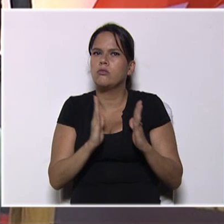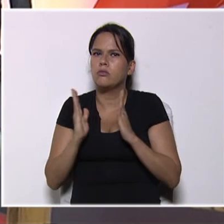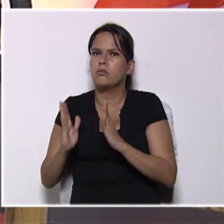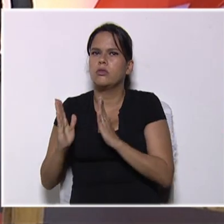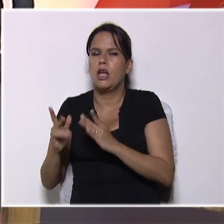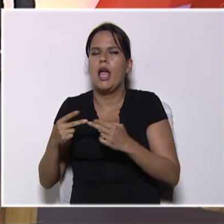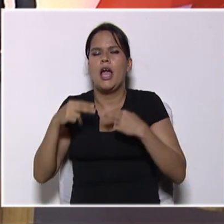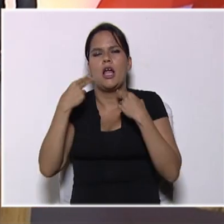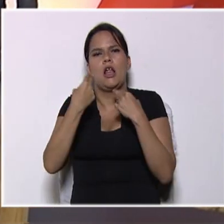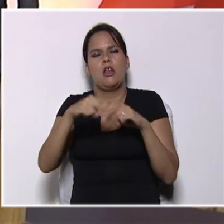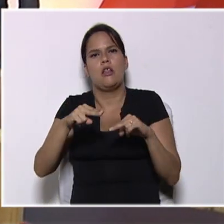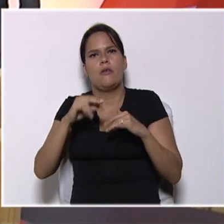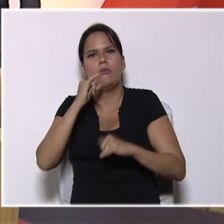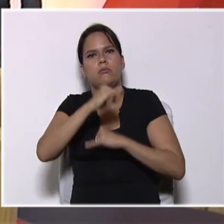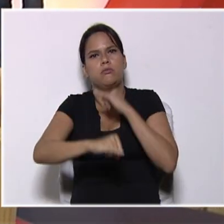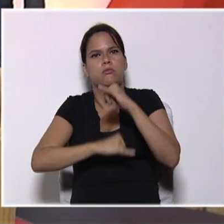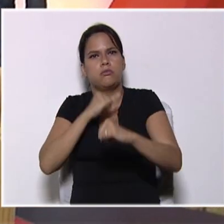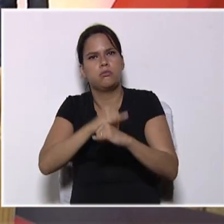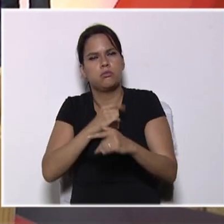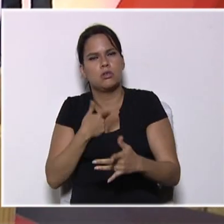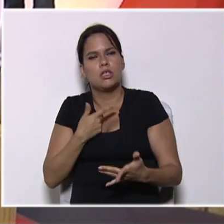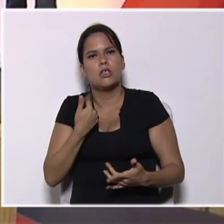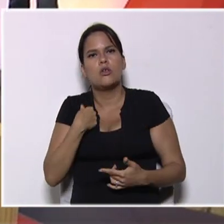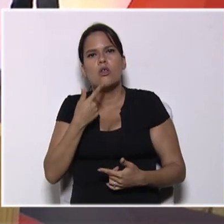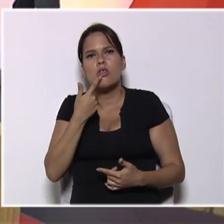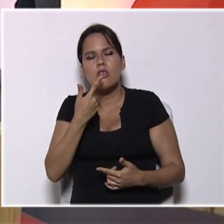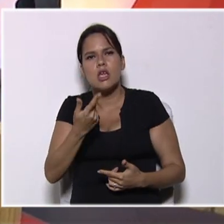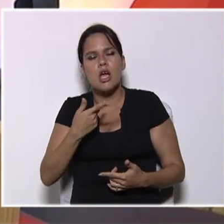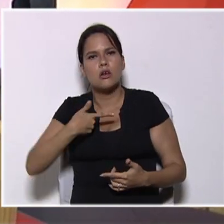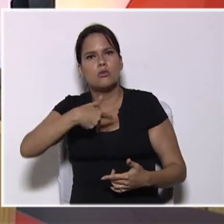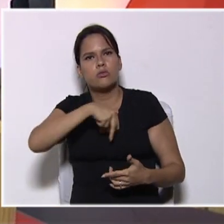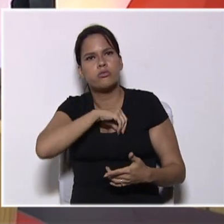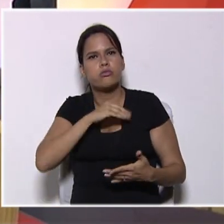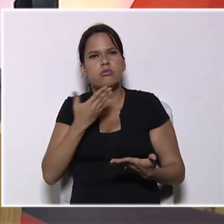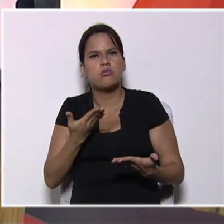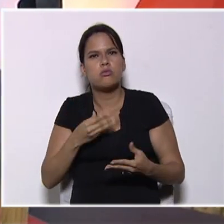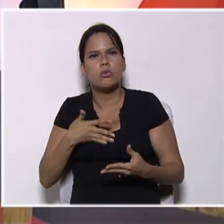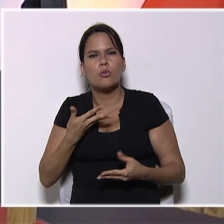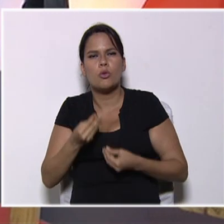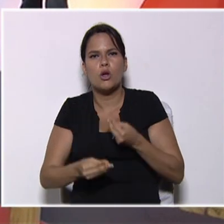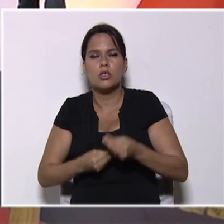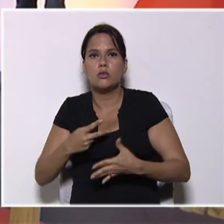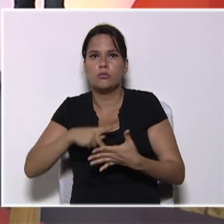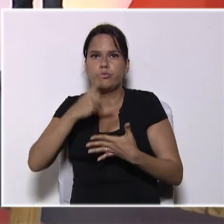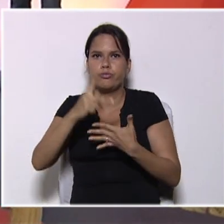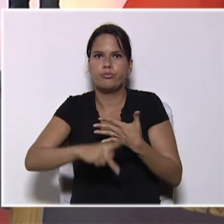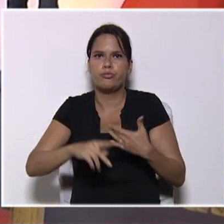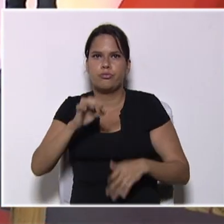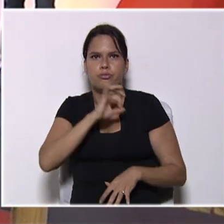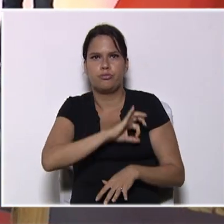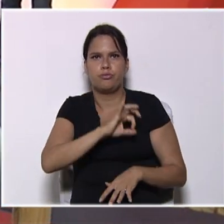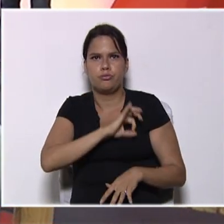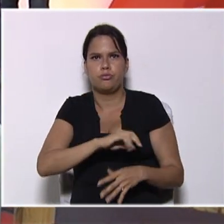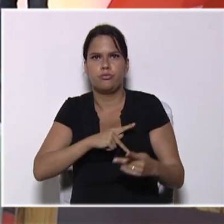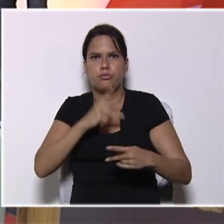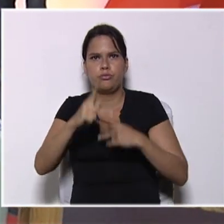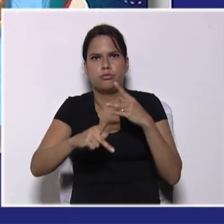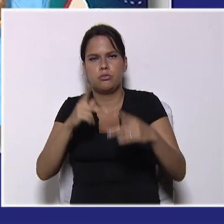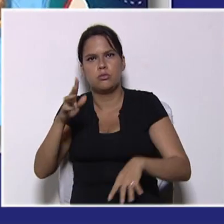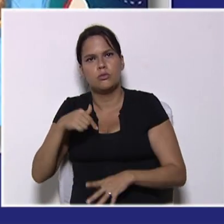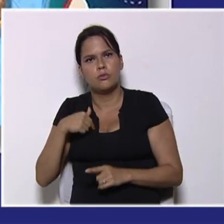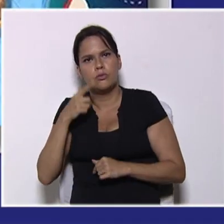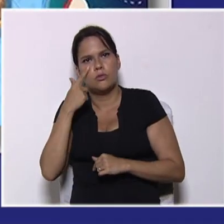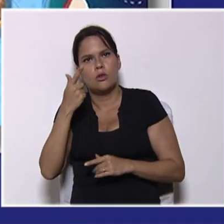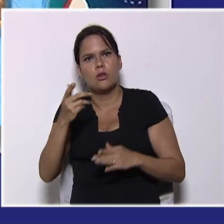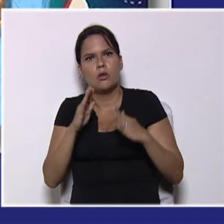a nivel internacional que nos permita a nosotros desarrollar nuestros proyectos socioproductivos. Otra de las cosas, bueno, ya si lo están viendo ahí en pantalla,